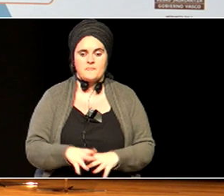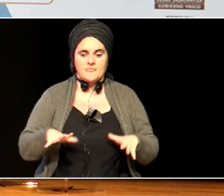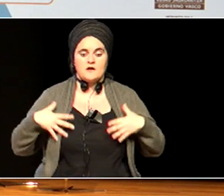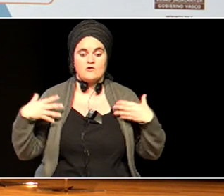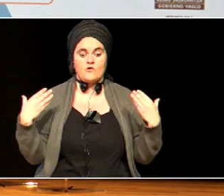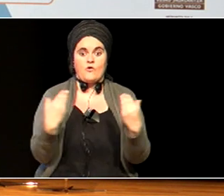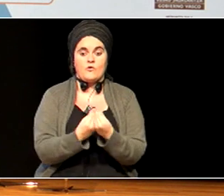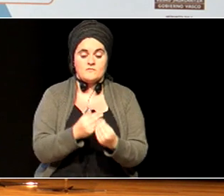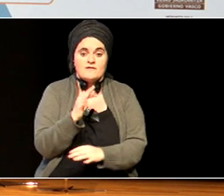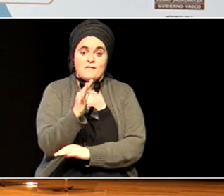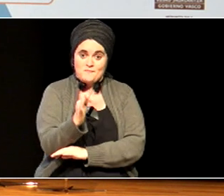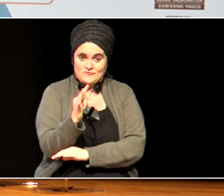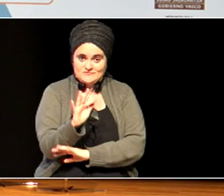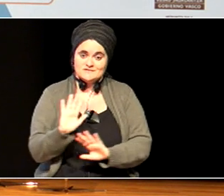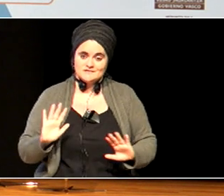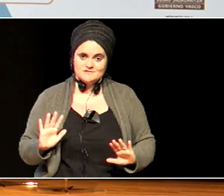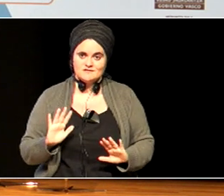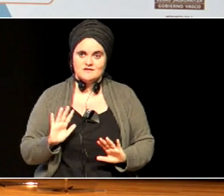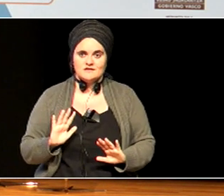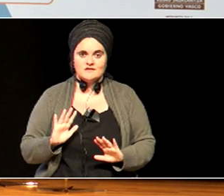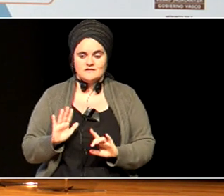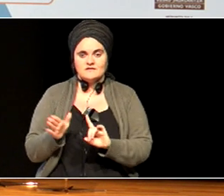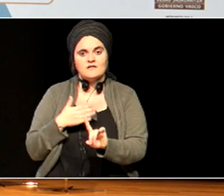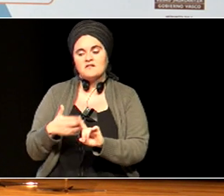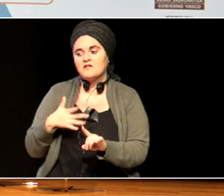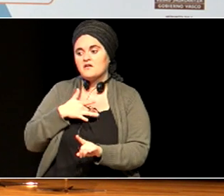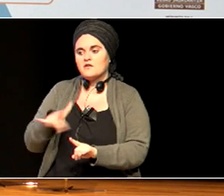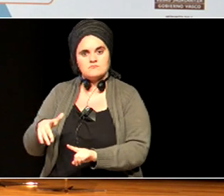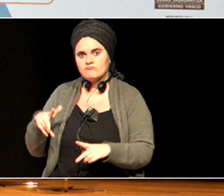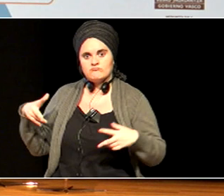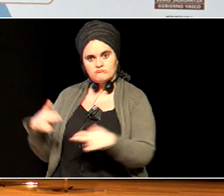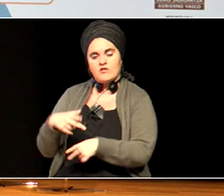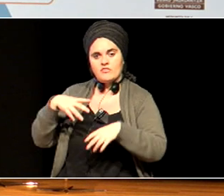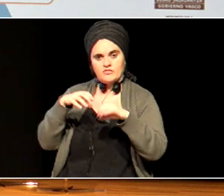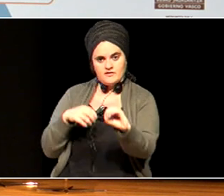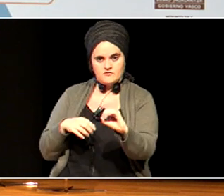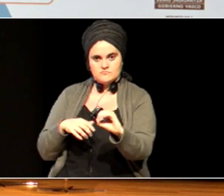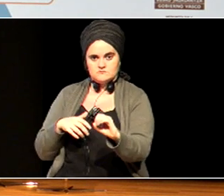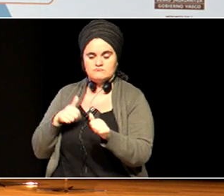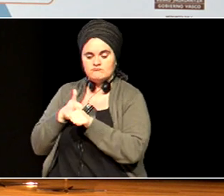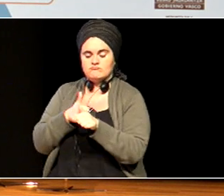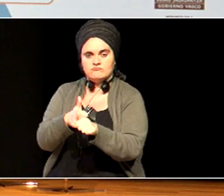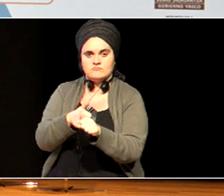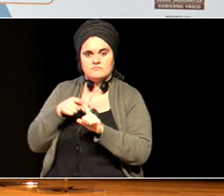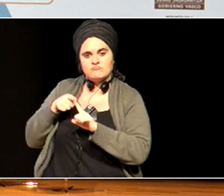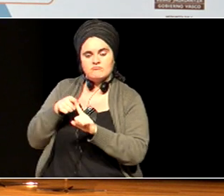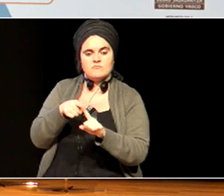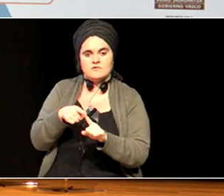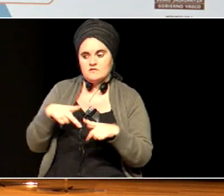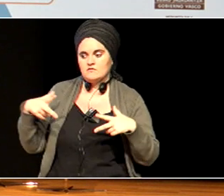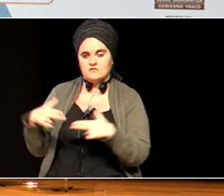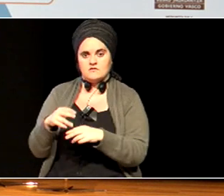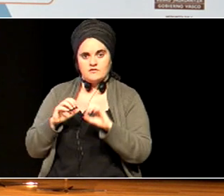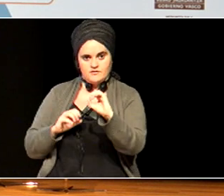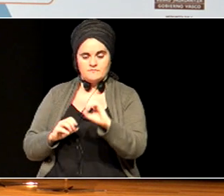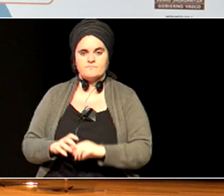positiva y de tolerancia cero ante las posibles situaciones de acoso. Porque esa es la condición indispensable para que